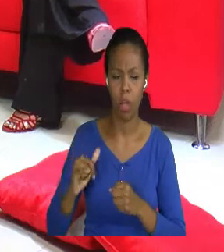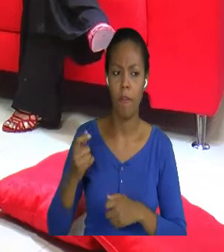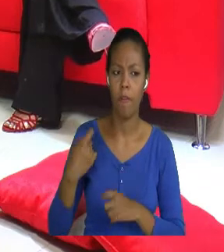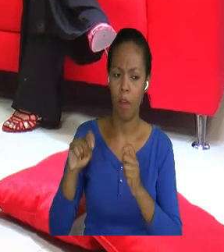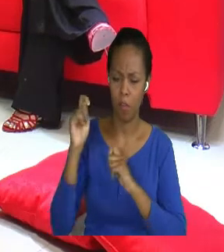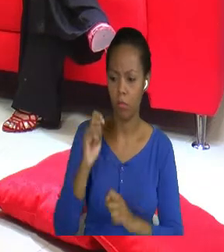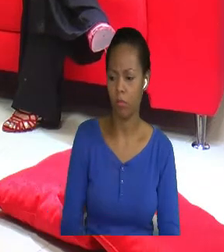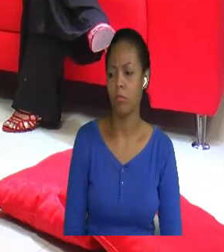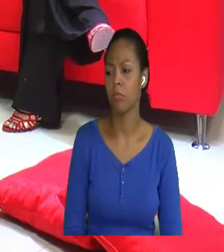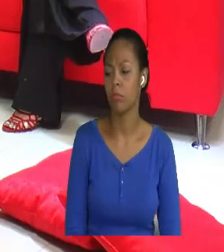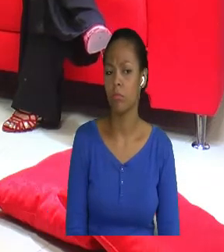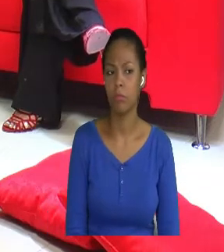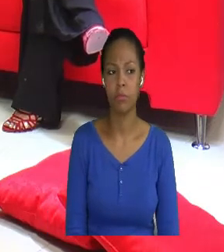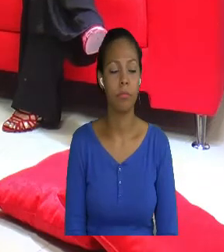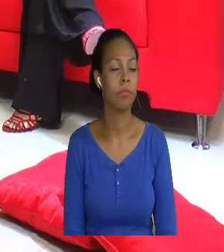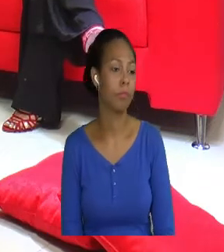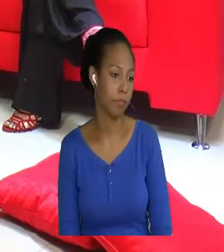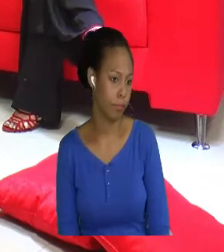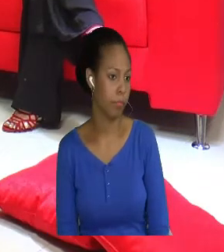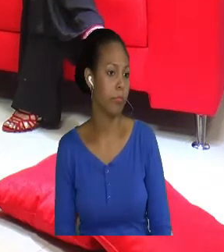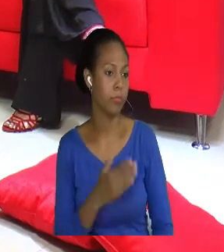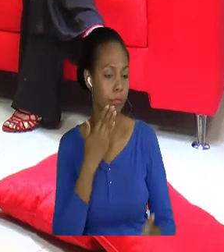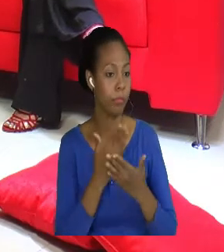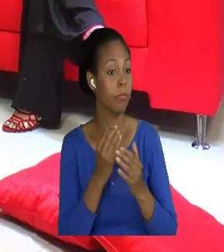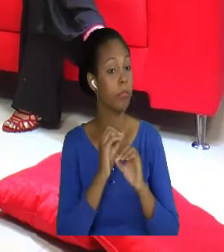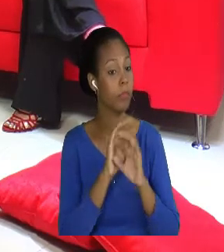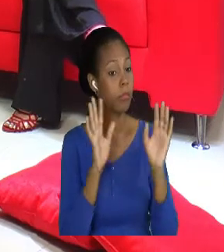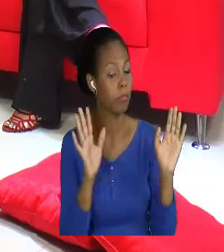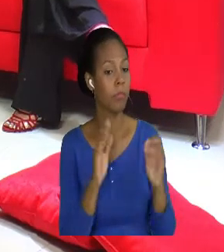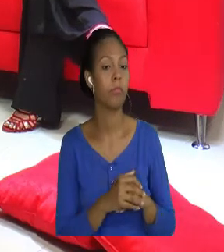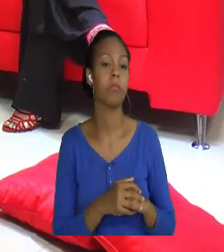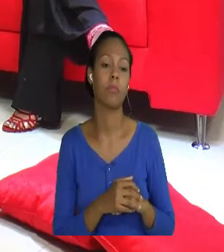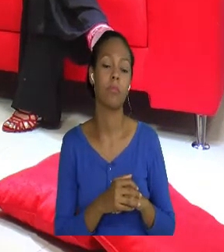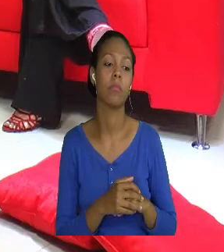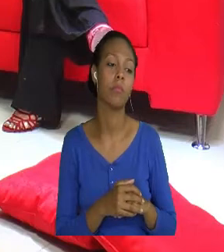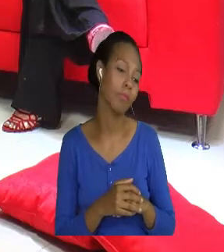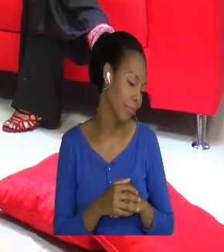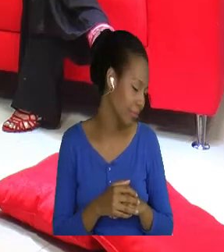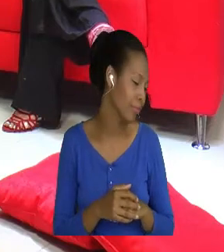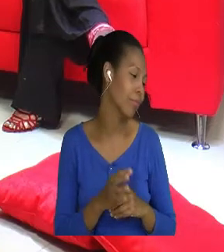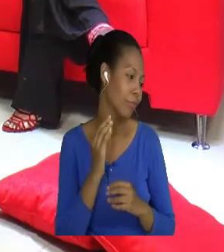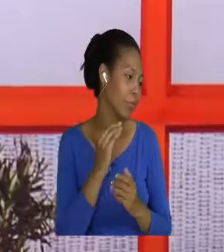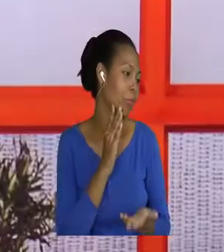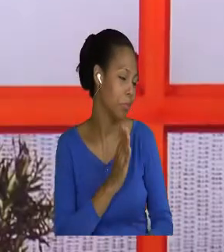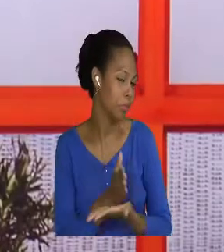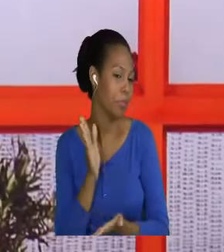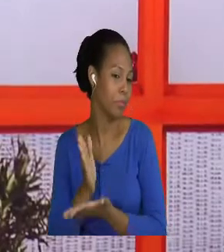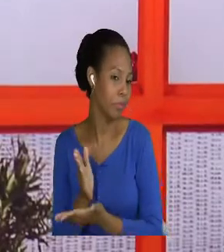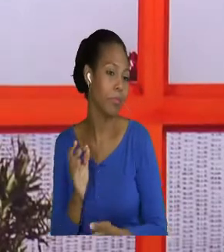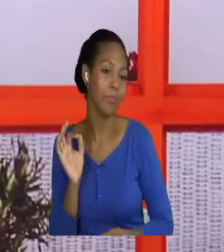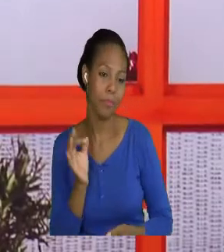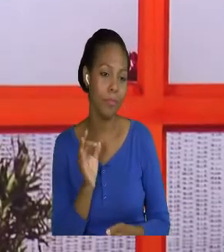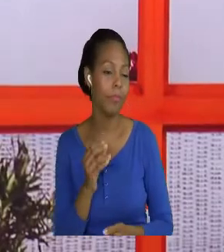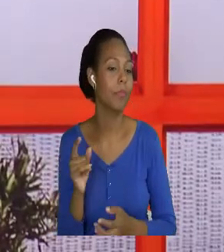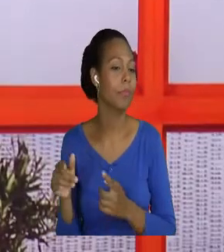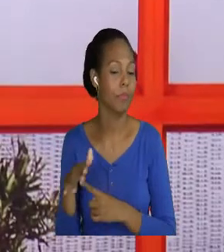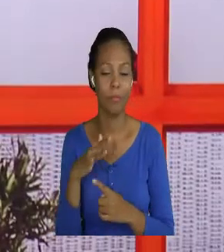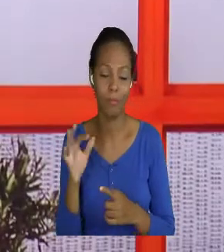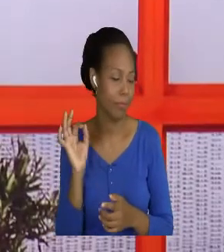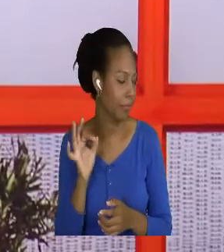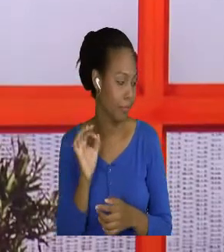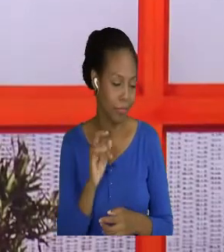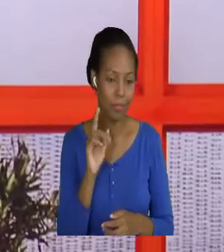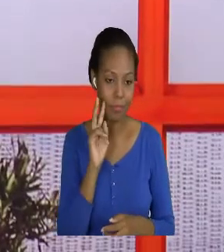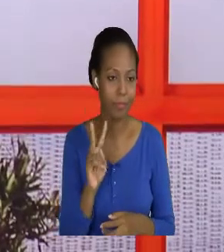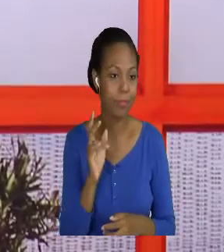Bueno, buenos días. Esto es una situación que se presenta muy frecuentemente. porque